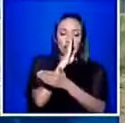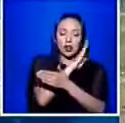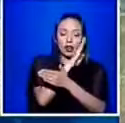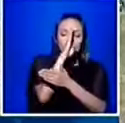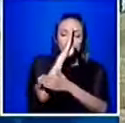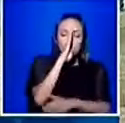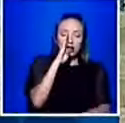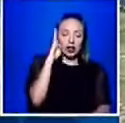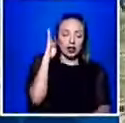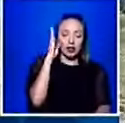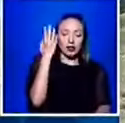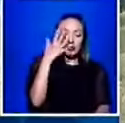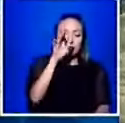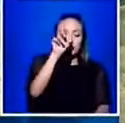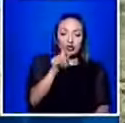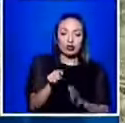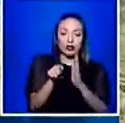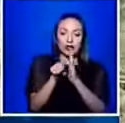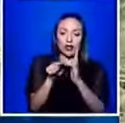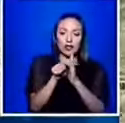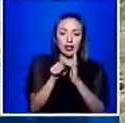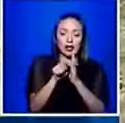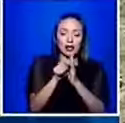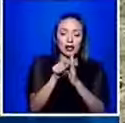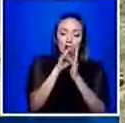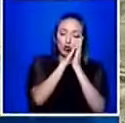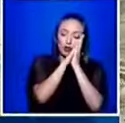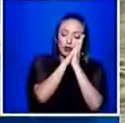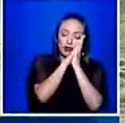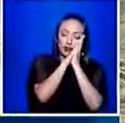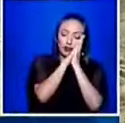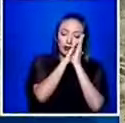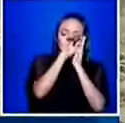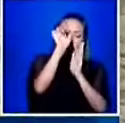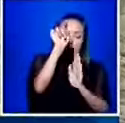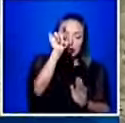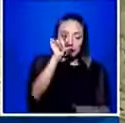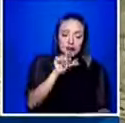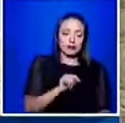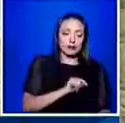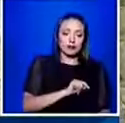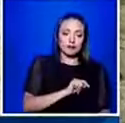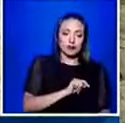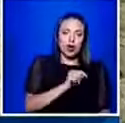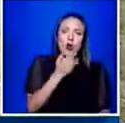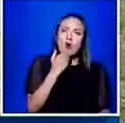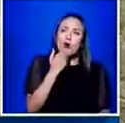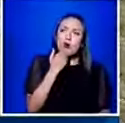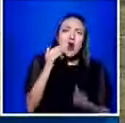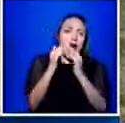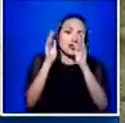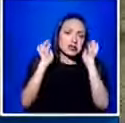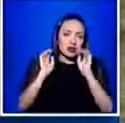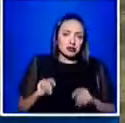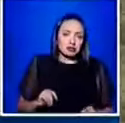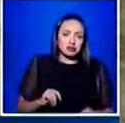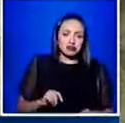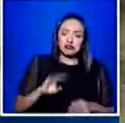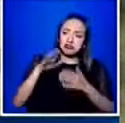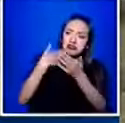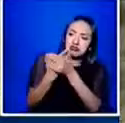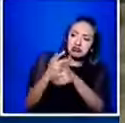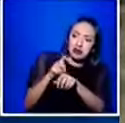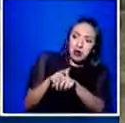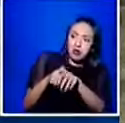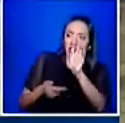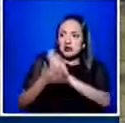tiempo y también en las manos de las personas desconocidas que duermen ahí. Exactamente, ahí duermen. Es como que fuera casa de ellos. Llegan a la hora que quieren, se van